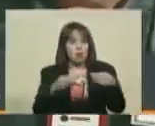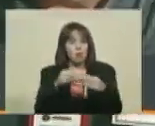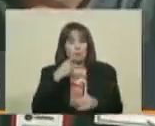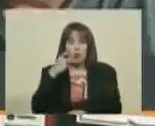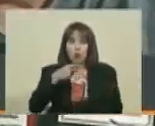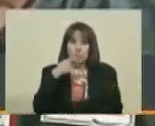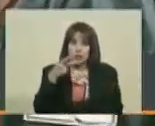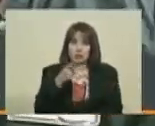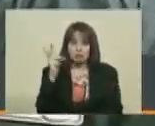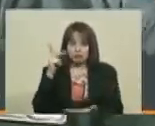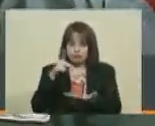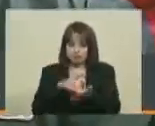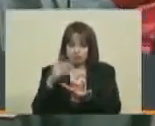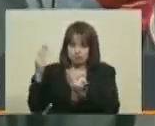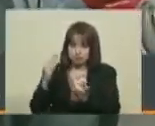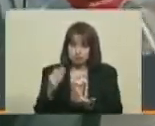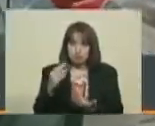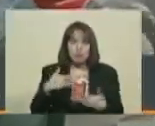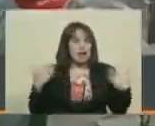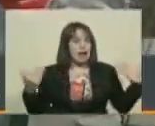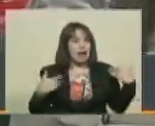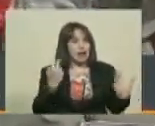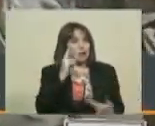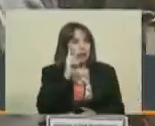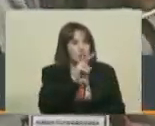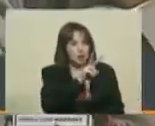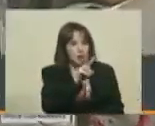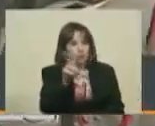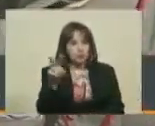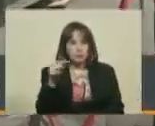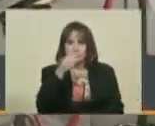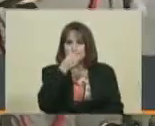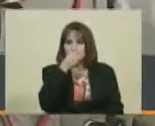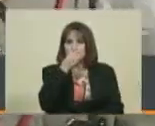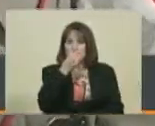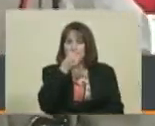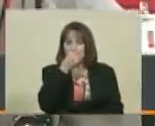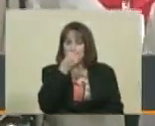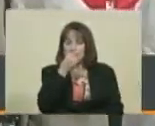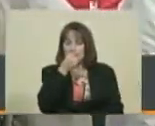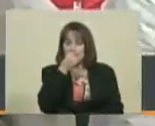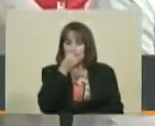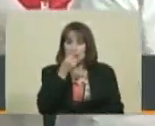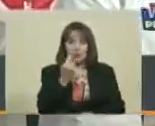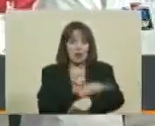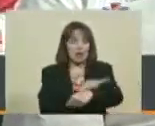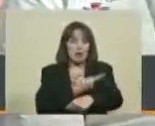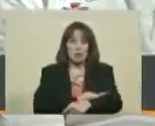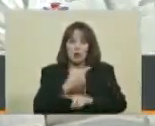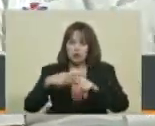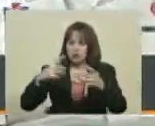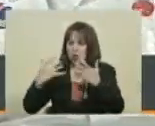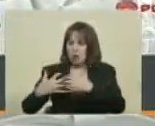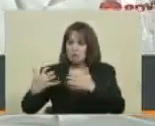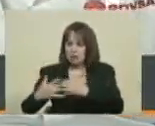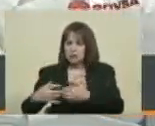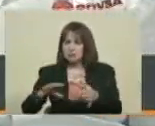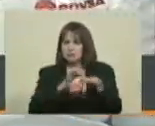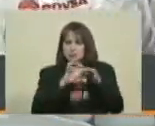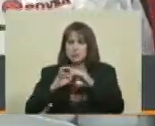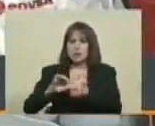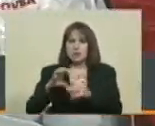aquí, me alegra mucho verlos, hermanas y hermanos de otras industrias del